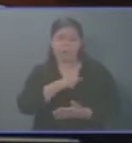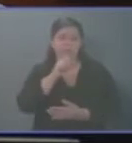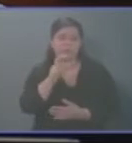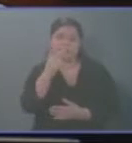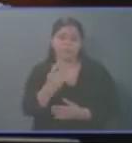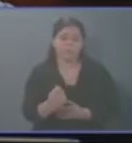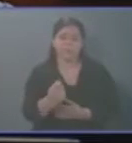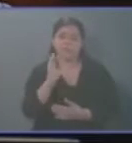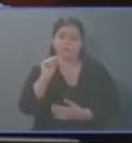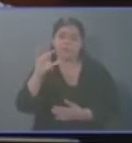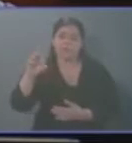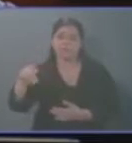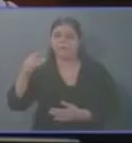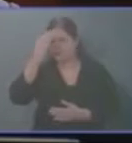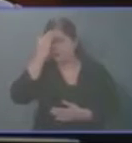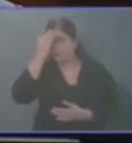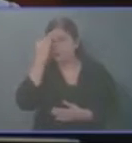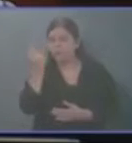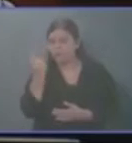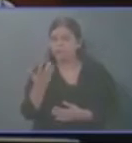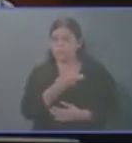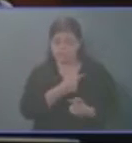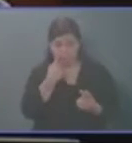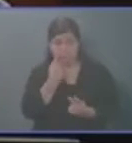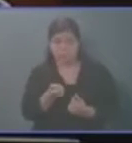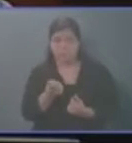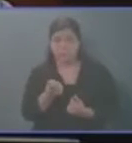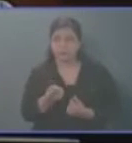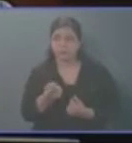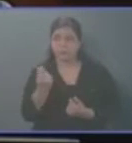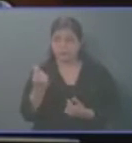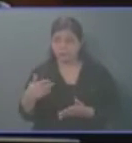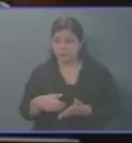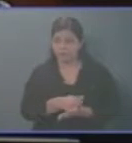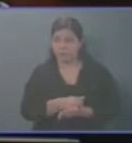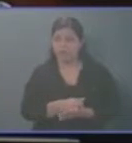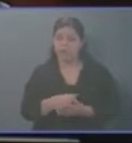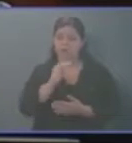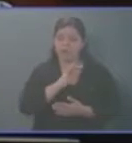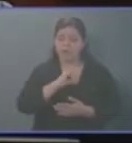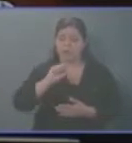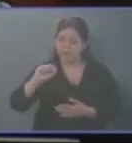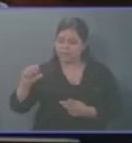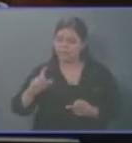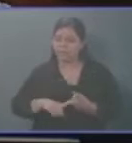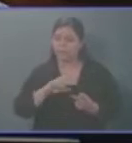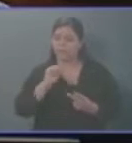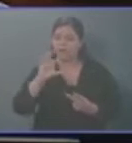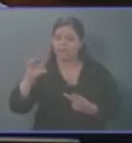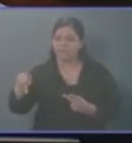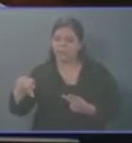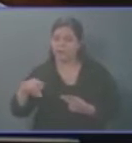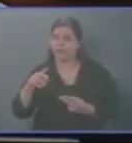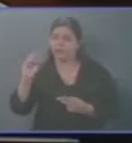que esos fondos pues les va a servir. Si nosotros podemos ver donde nos descuentan Seguro Social y AFP, la cantidad de